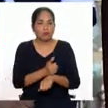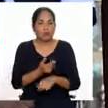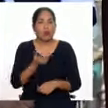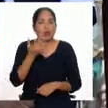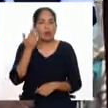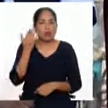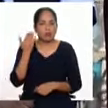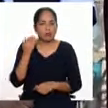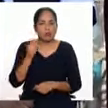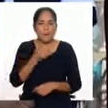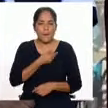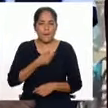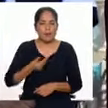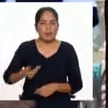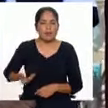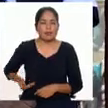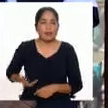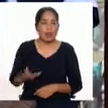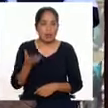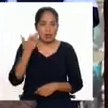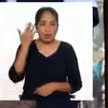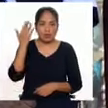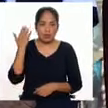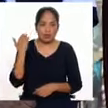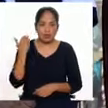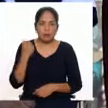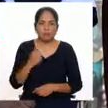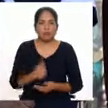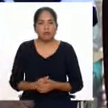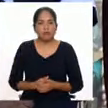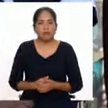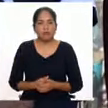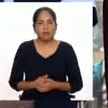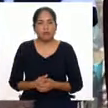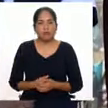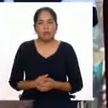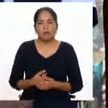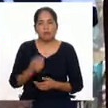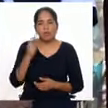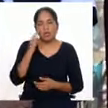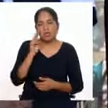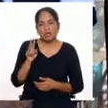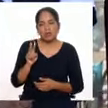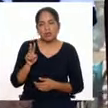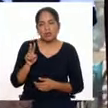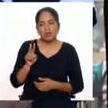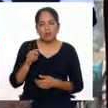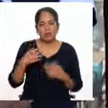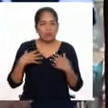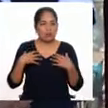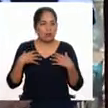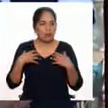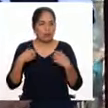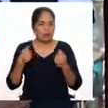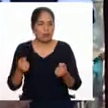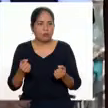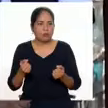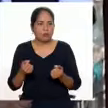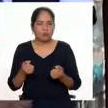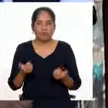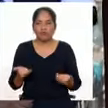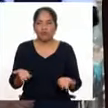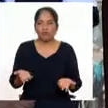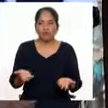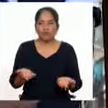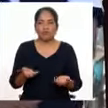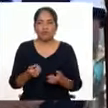o presidentes anteriores miraban la salud de los hermanos del Perú profundo como que la